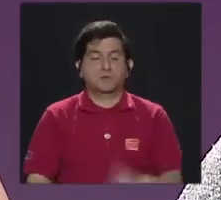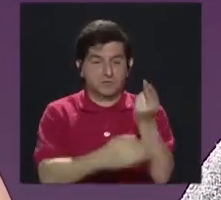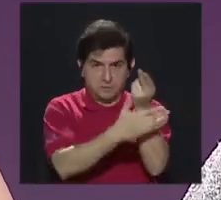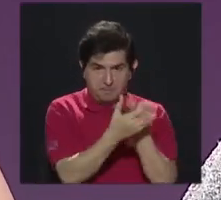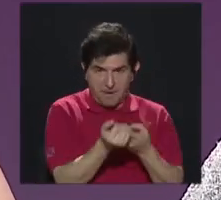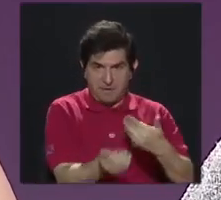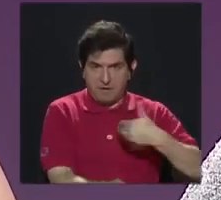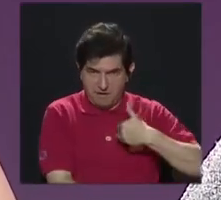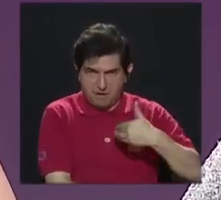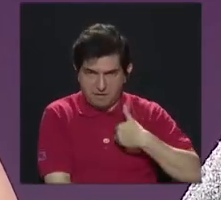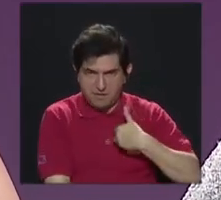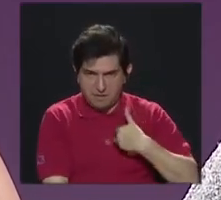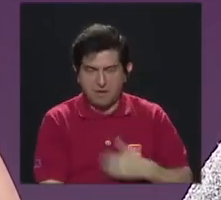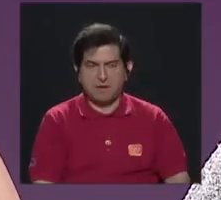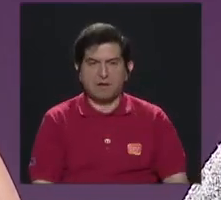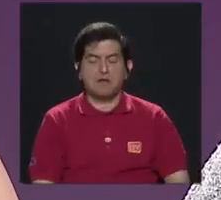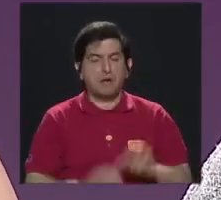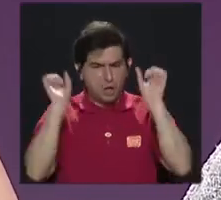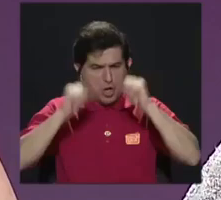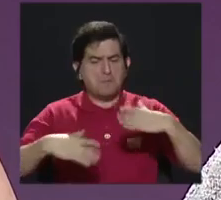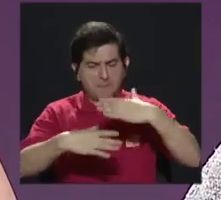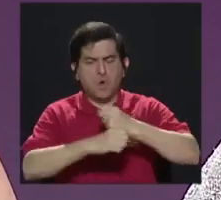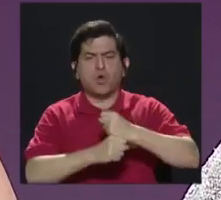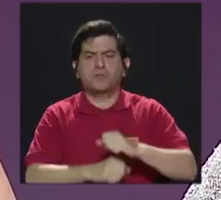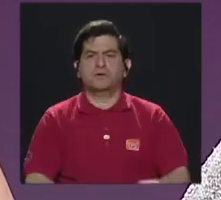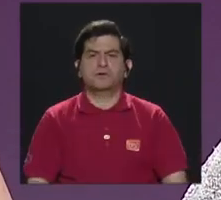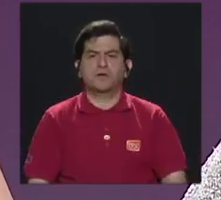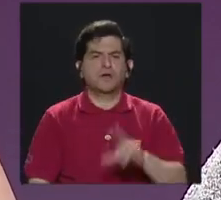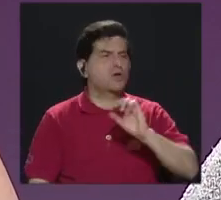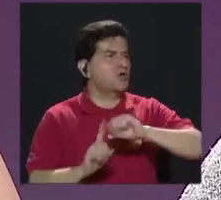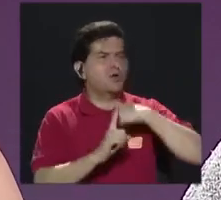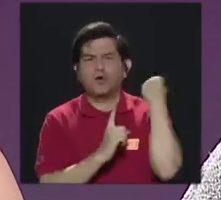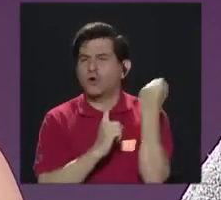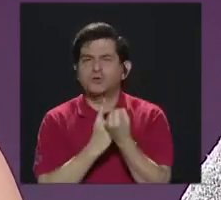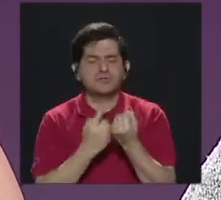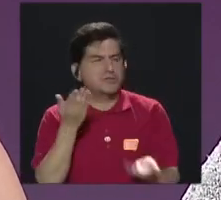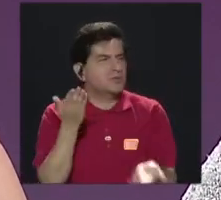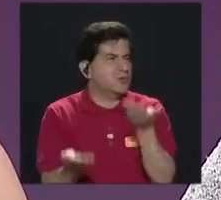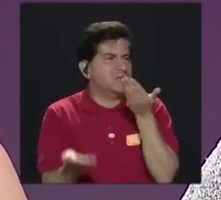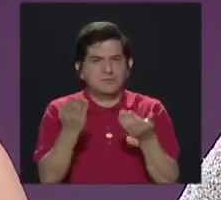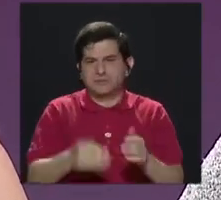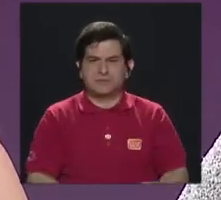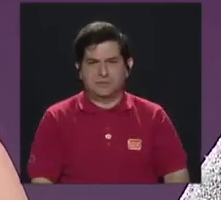pareja tenemos, o sea, podemos hacerlo. No es una cuestión de que el ser